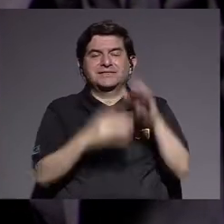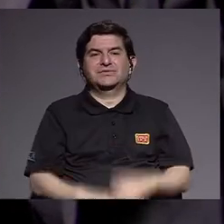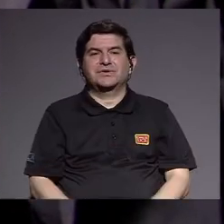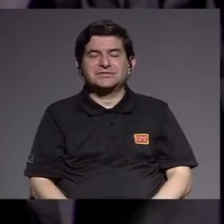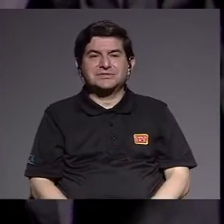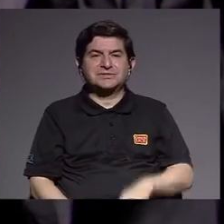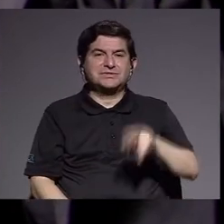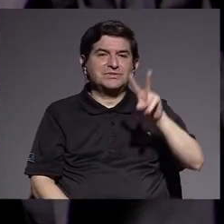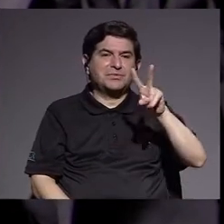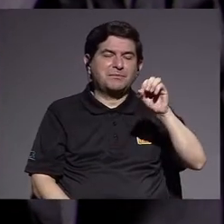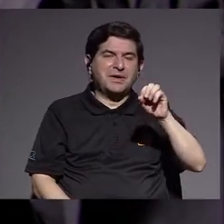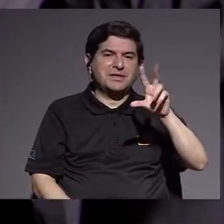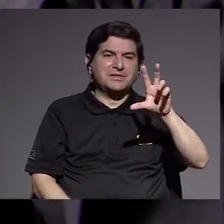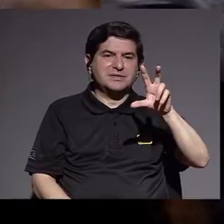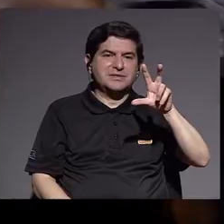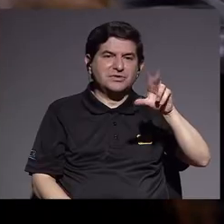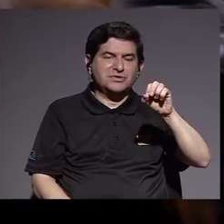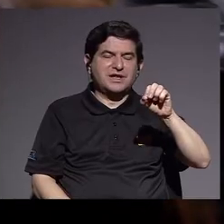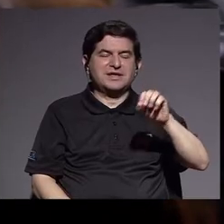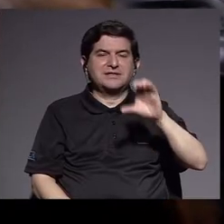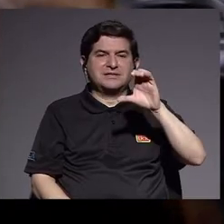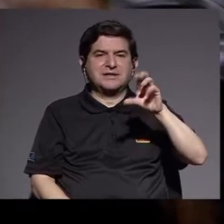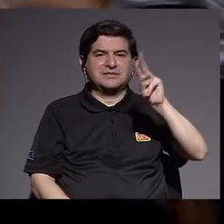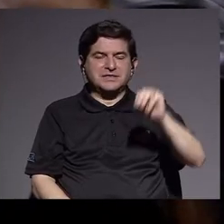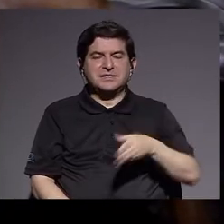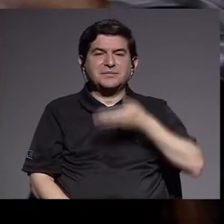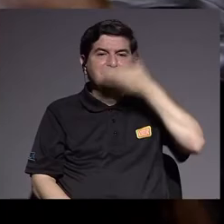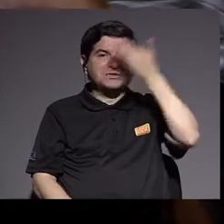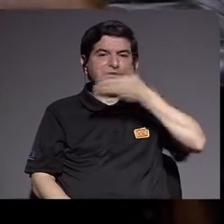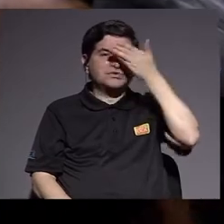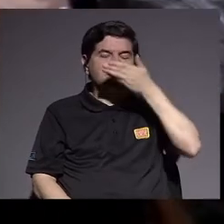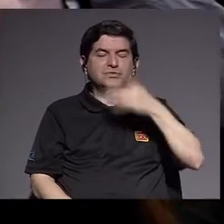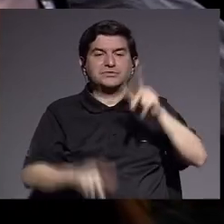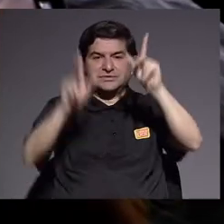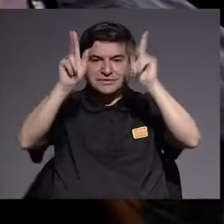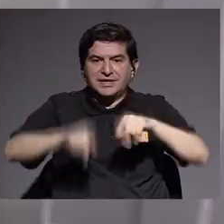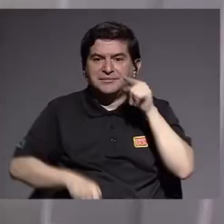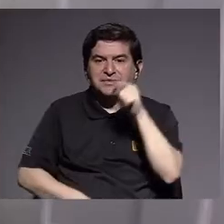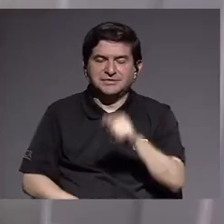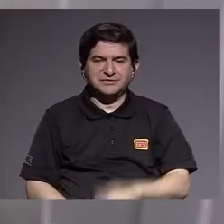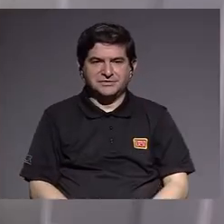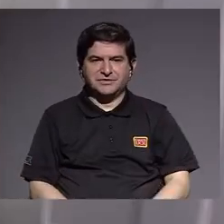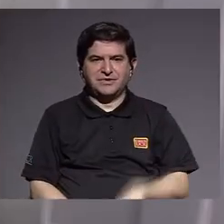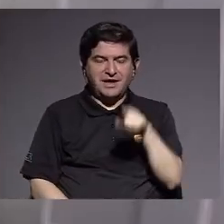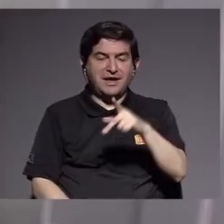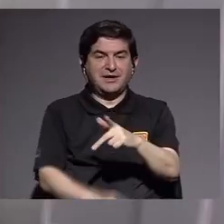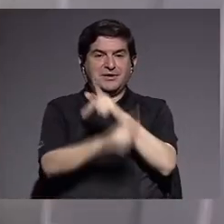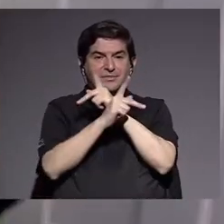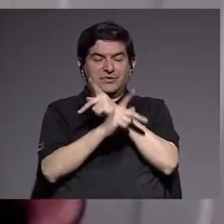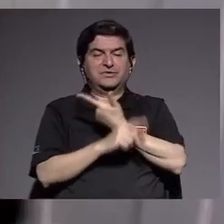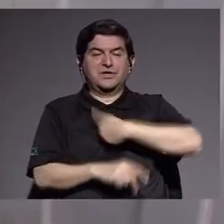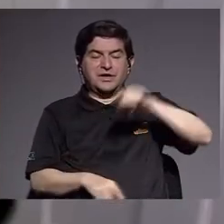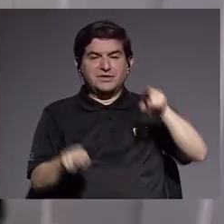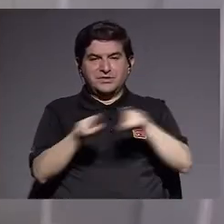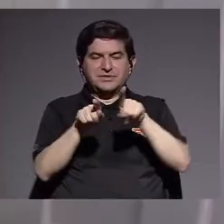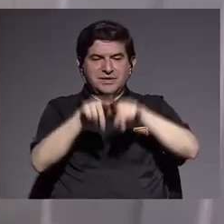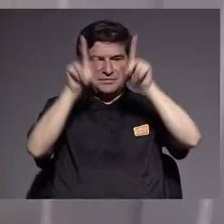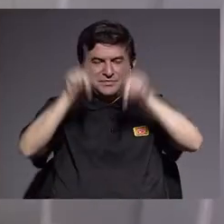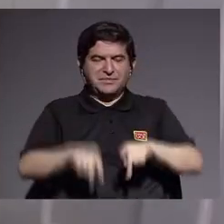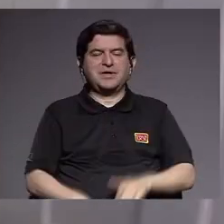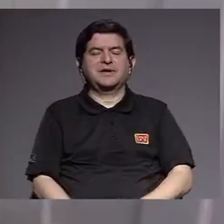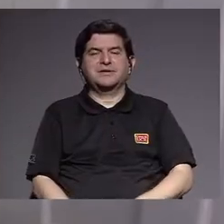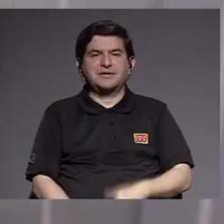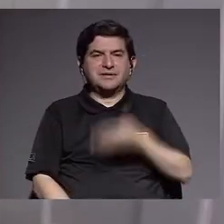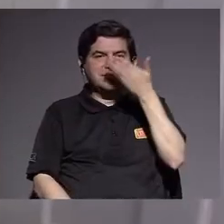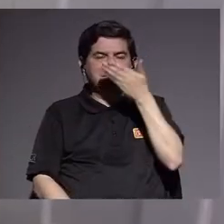una situación muy particular estamos a unos 20 30 centímetros de las vías aéreas del paciente entonces tenemos que proteger eso